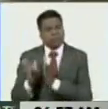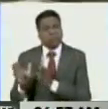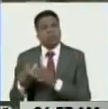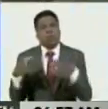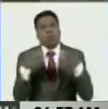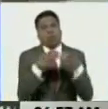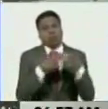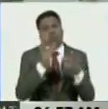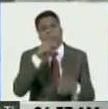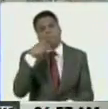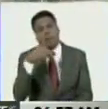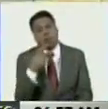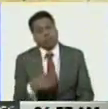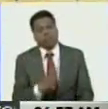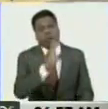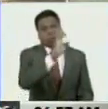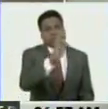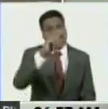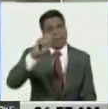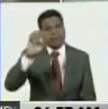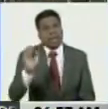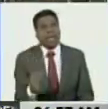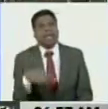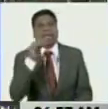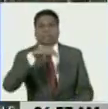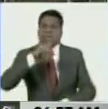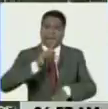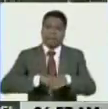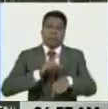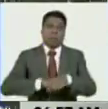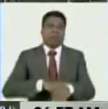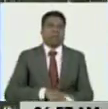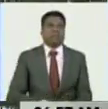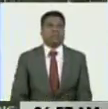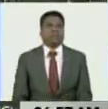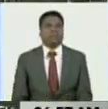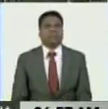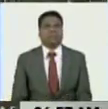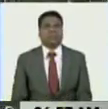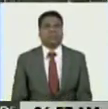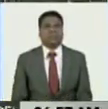El personal del Consejo Nacional Electoral en estos momentos lo que está es